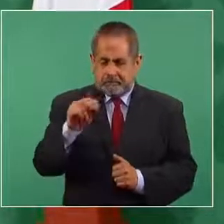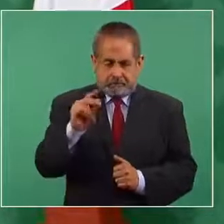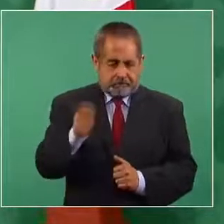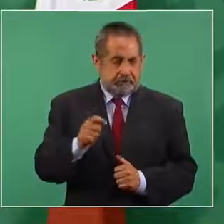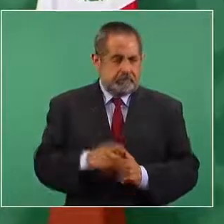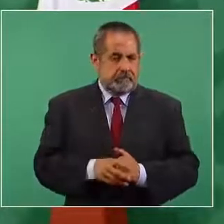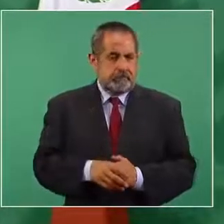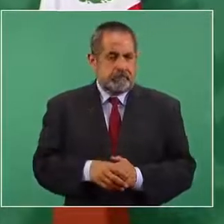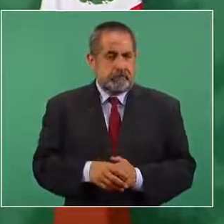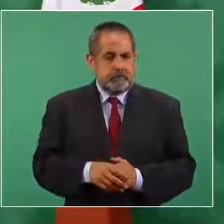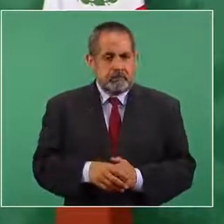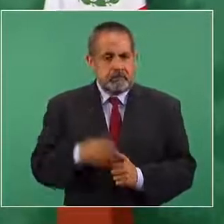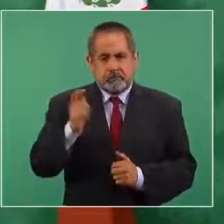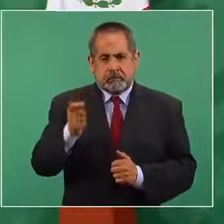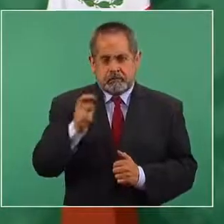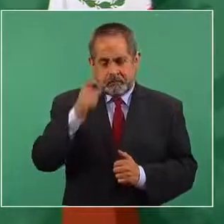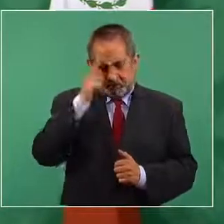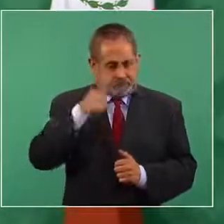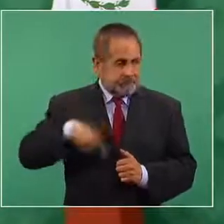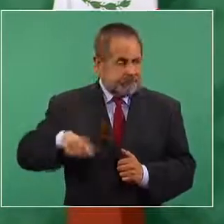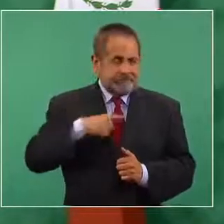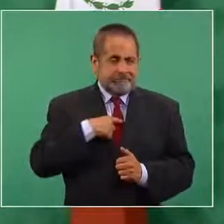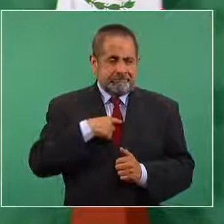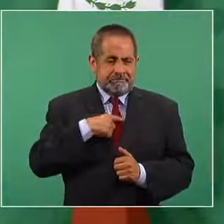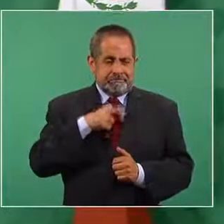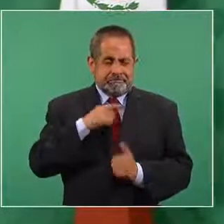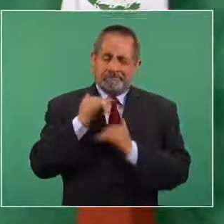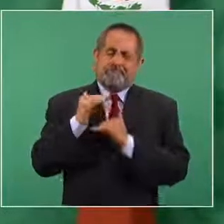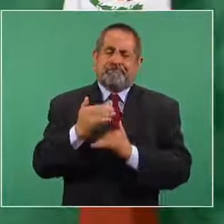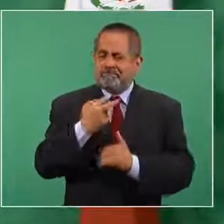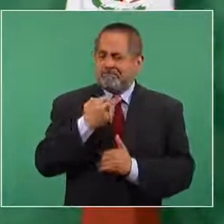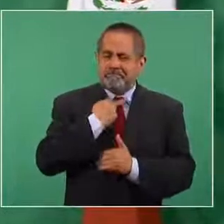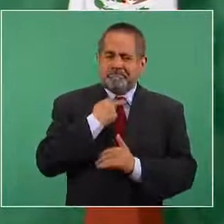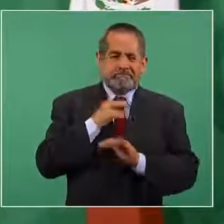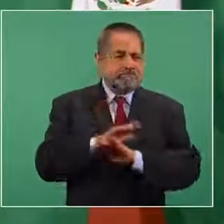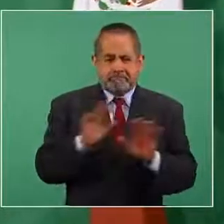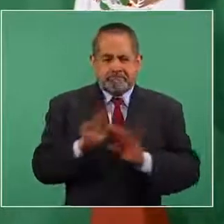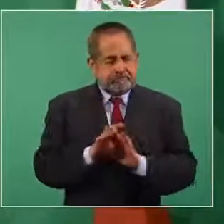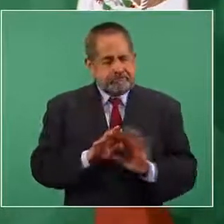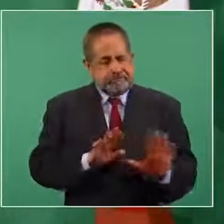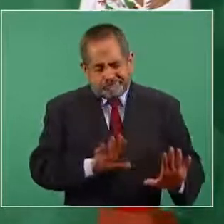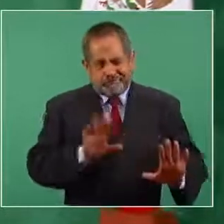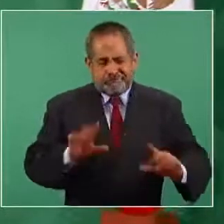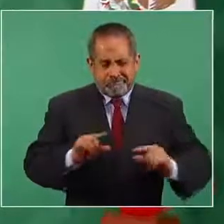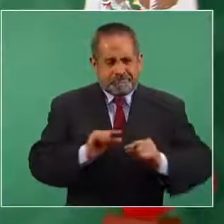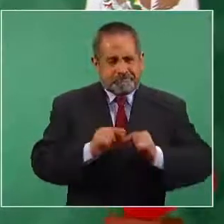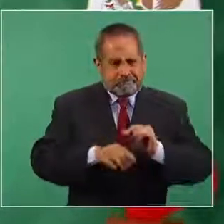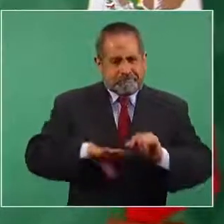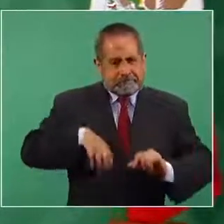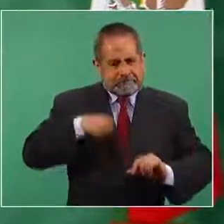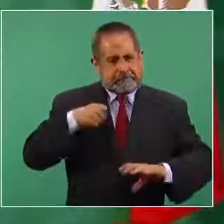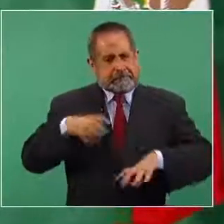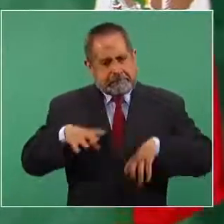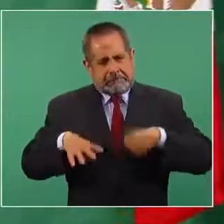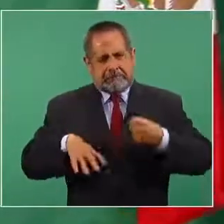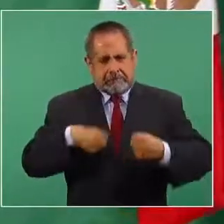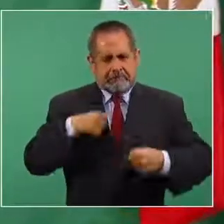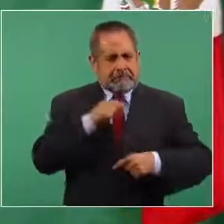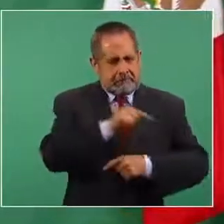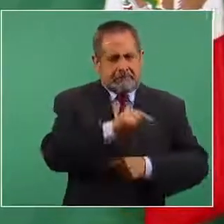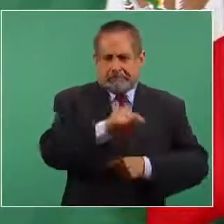porque eso nos limita el desarrollo. Nosotros tenemos que ir saliendo, como ya